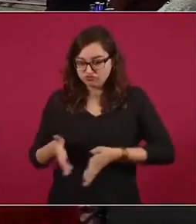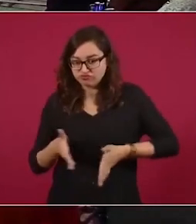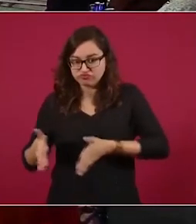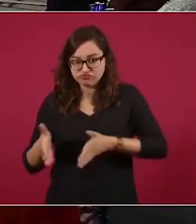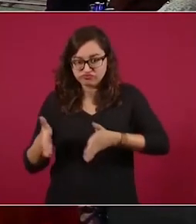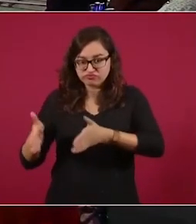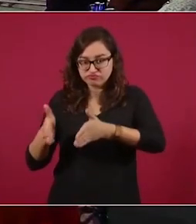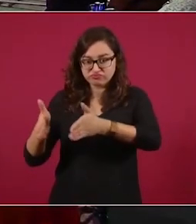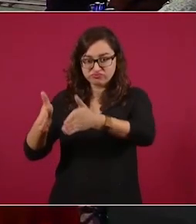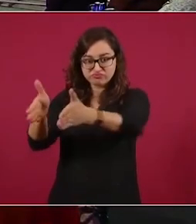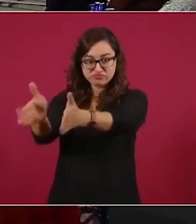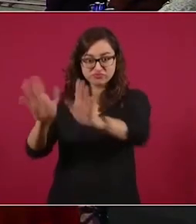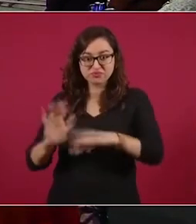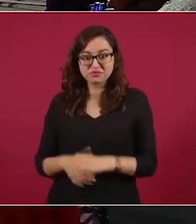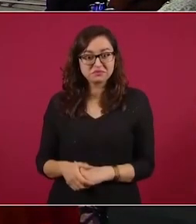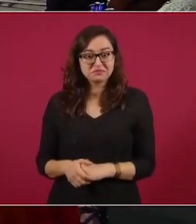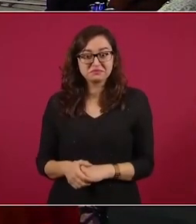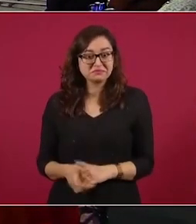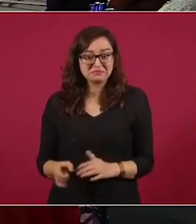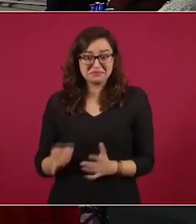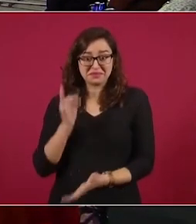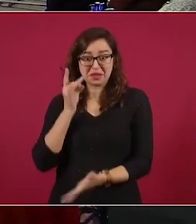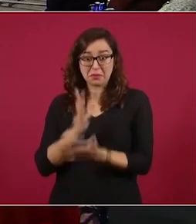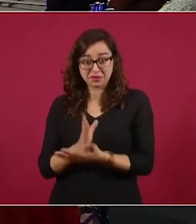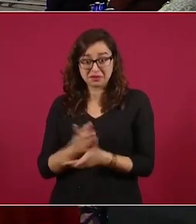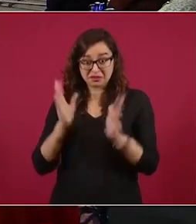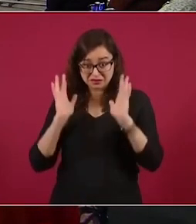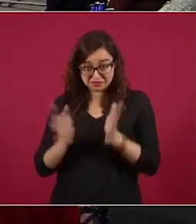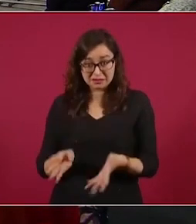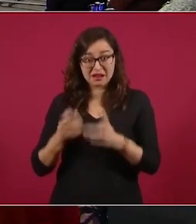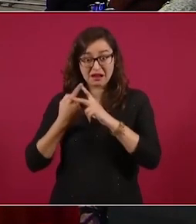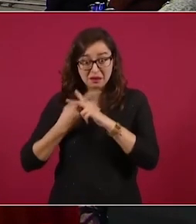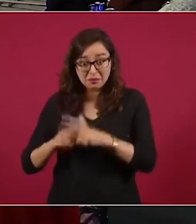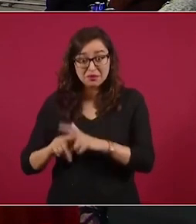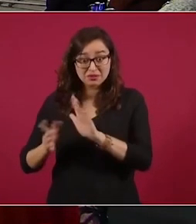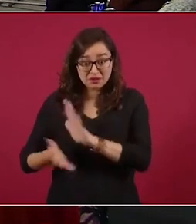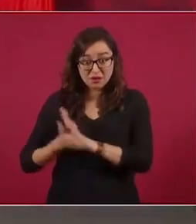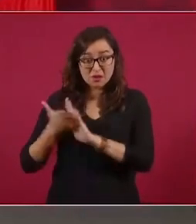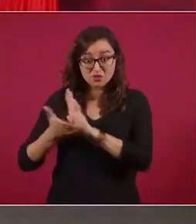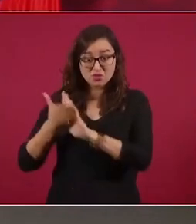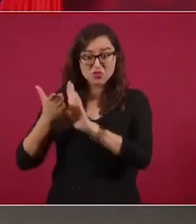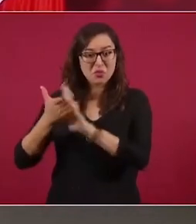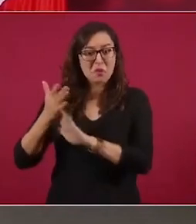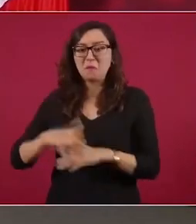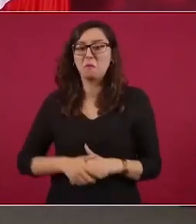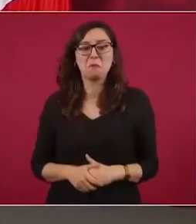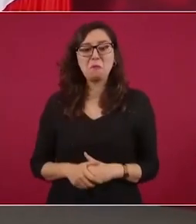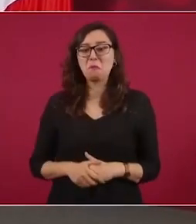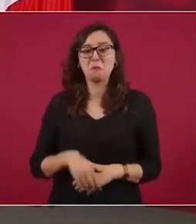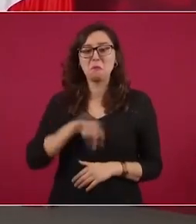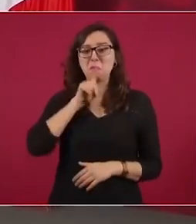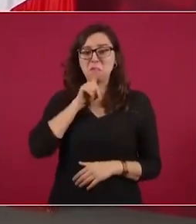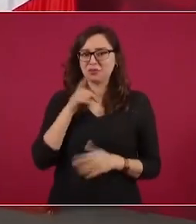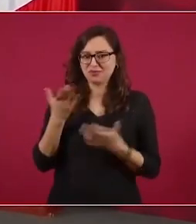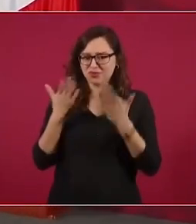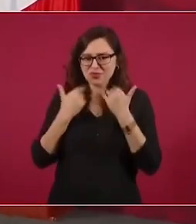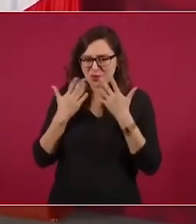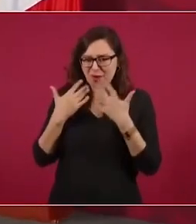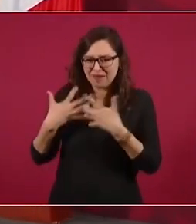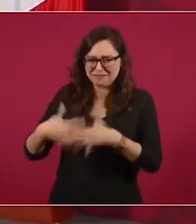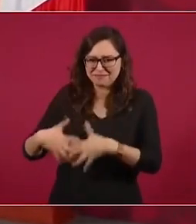Entonces, se están haciendo los estudios geológicos para ver, ¿sí?, qué